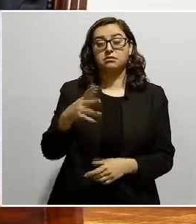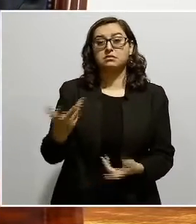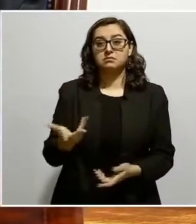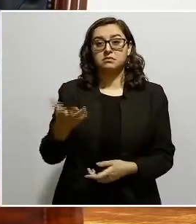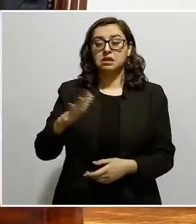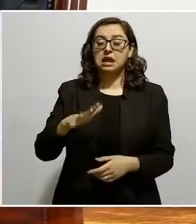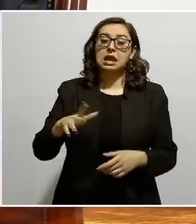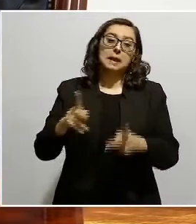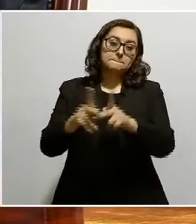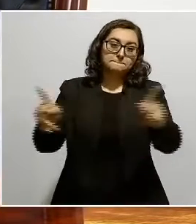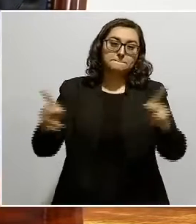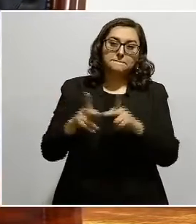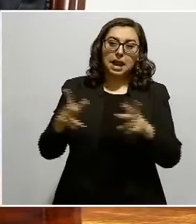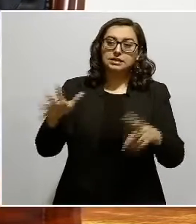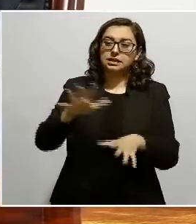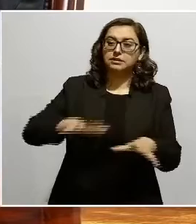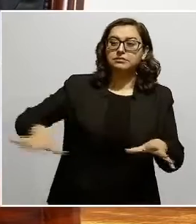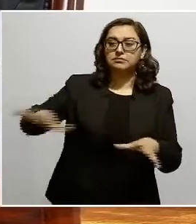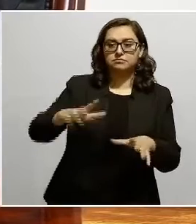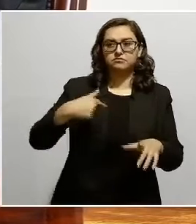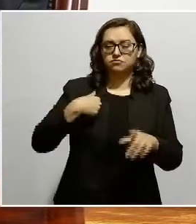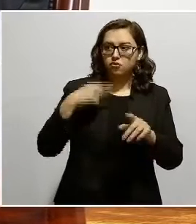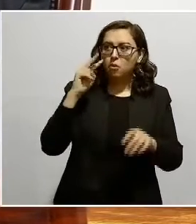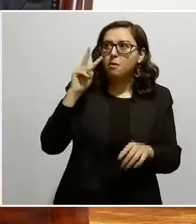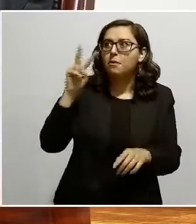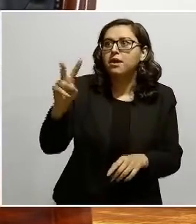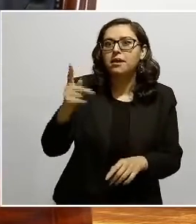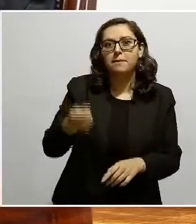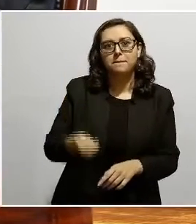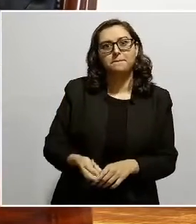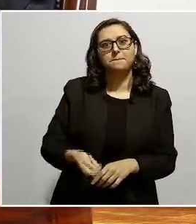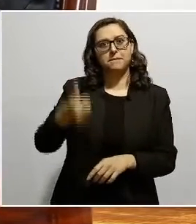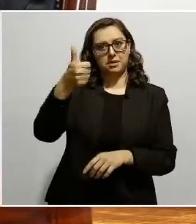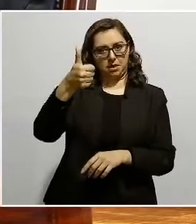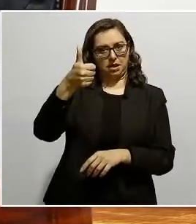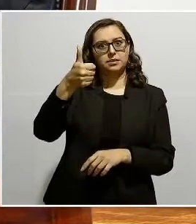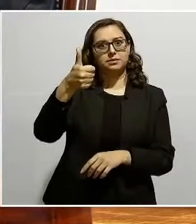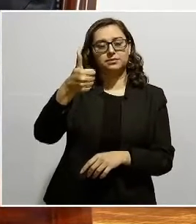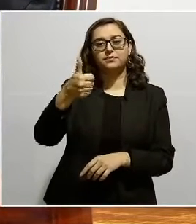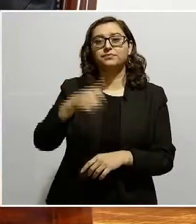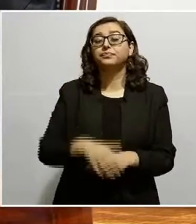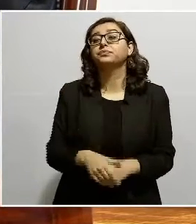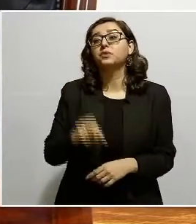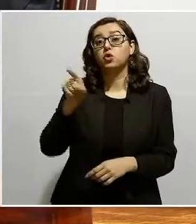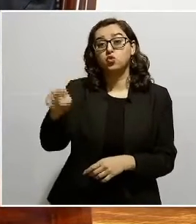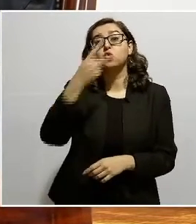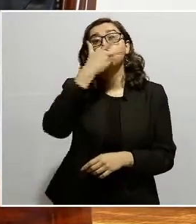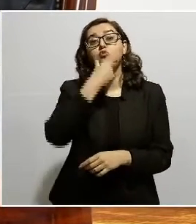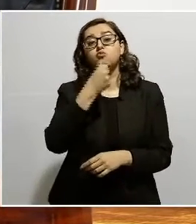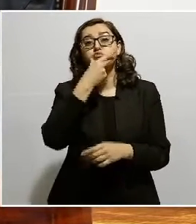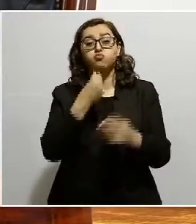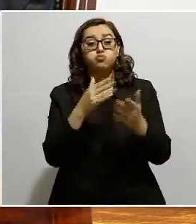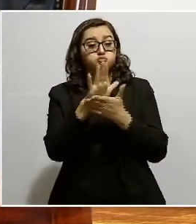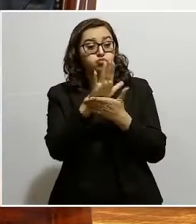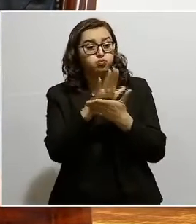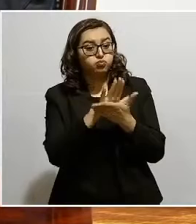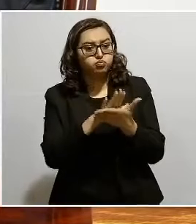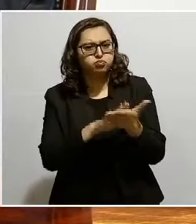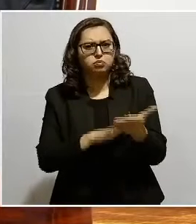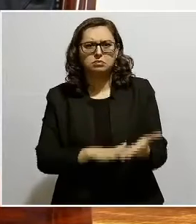Villahermosa. Vivía porque era un hombre humilde y